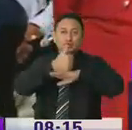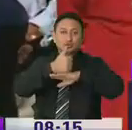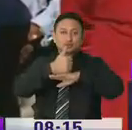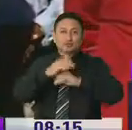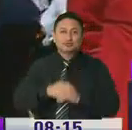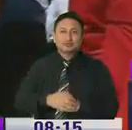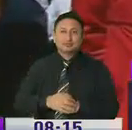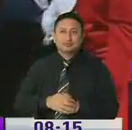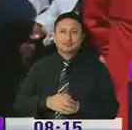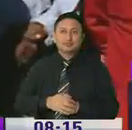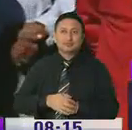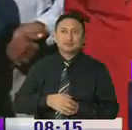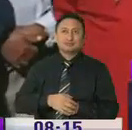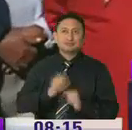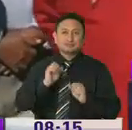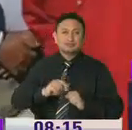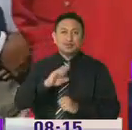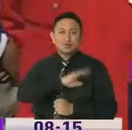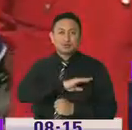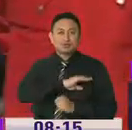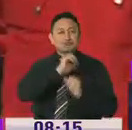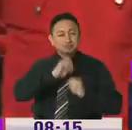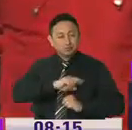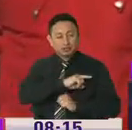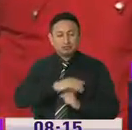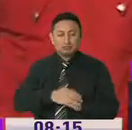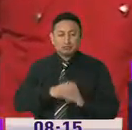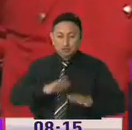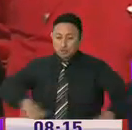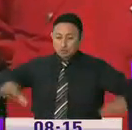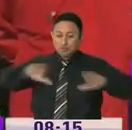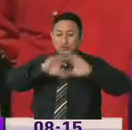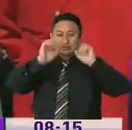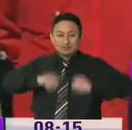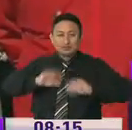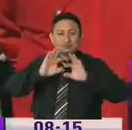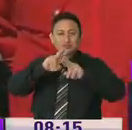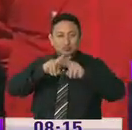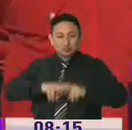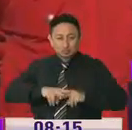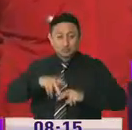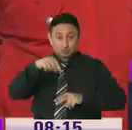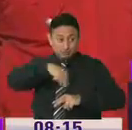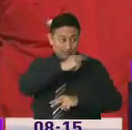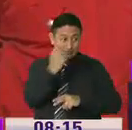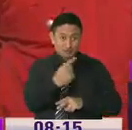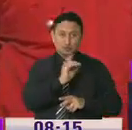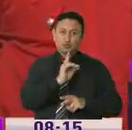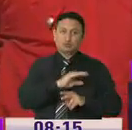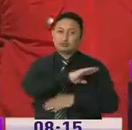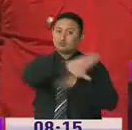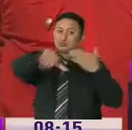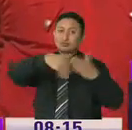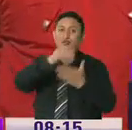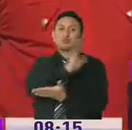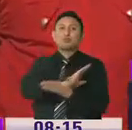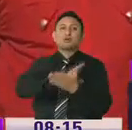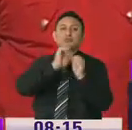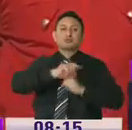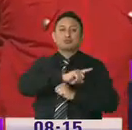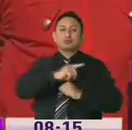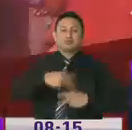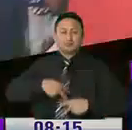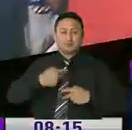de gubernamentales y también municipales para que todo el sector sea desentado, no solamente esta infraestructura, y así ellos tengan mejores